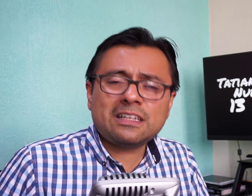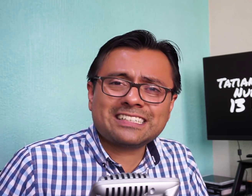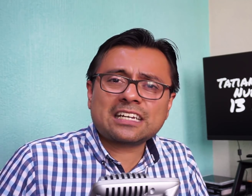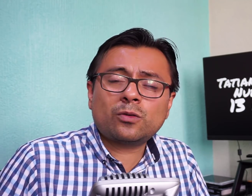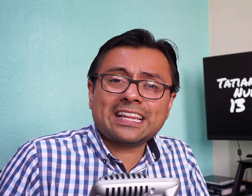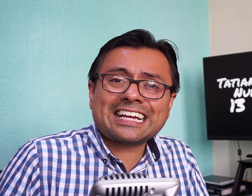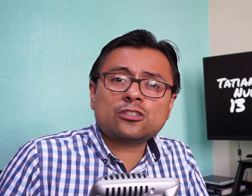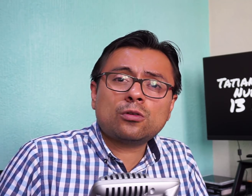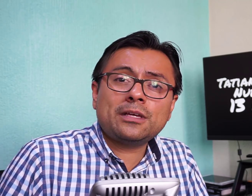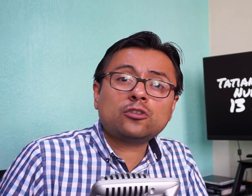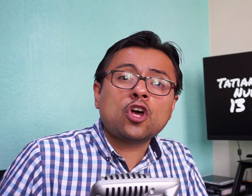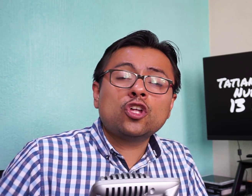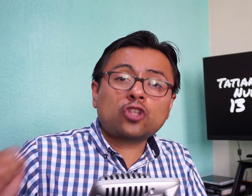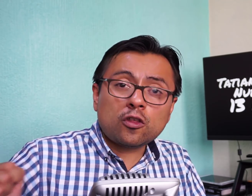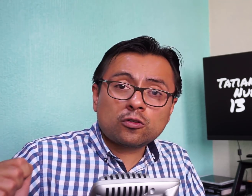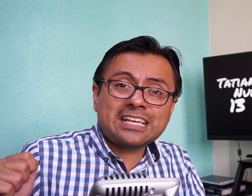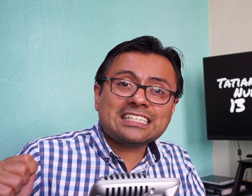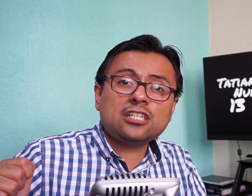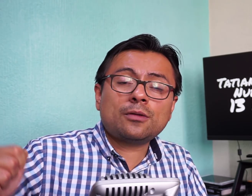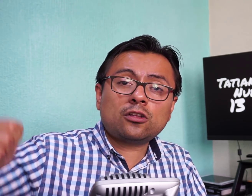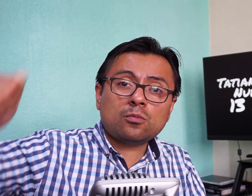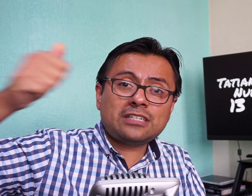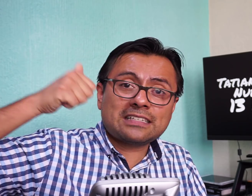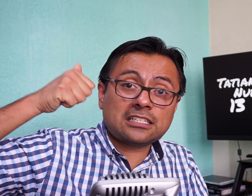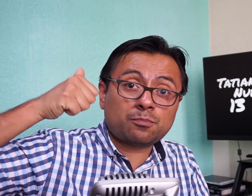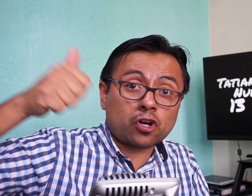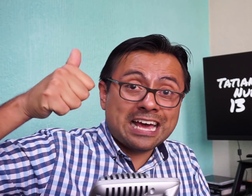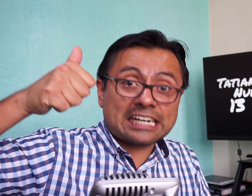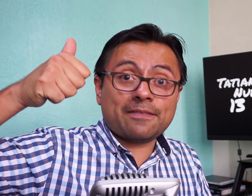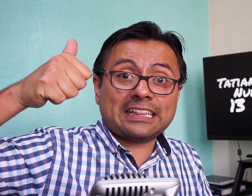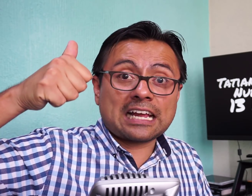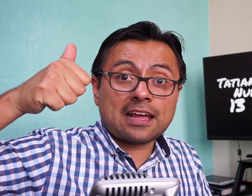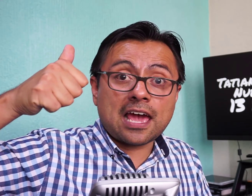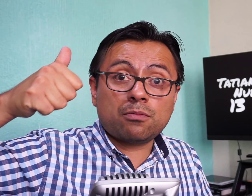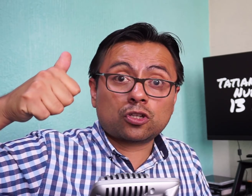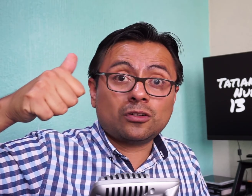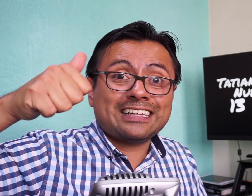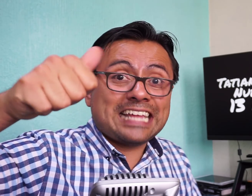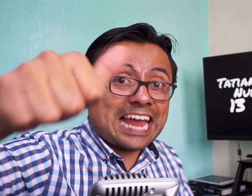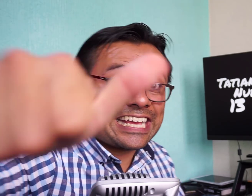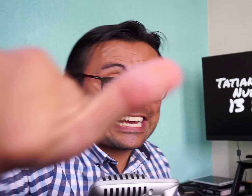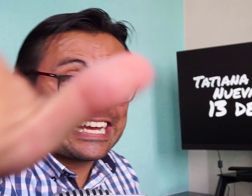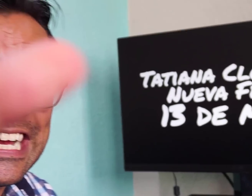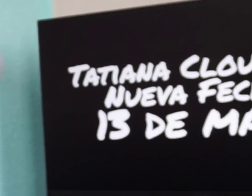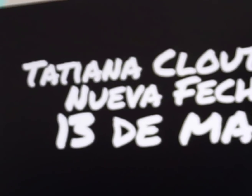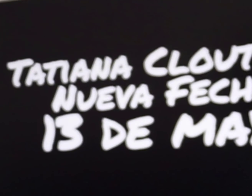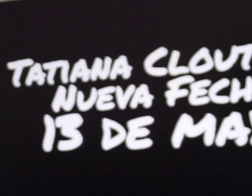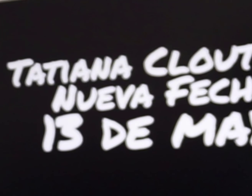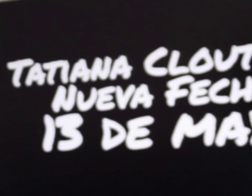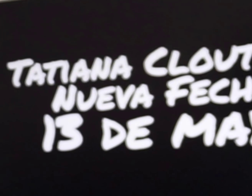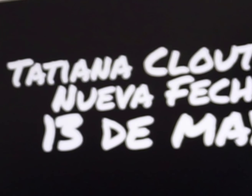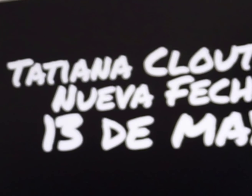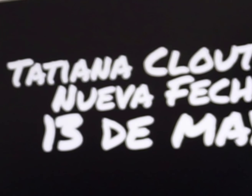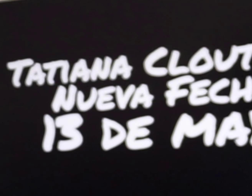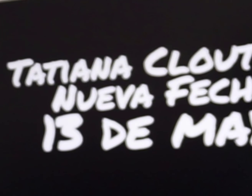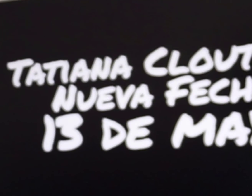invito a que te suscribas recuerda que subo vídeos todos los días y sobre todo muchas gracias por reventar el botón de like